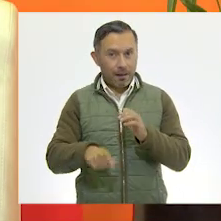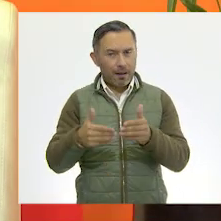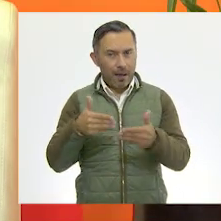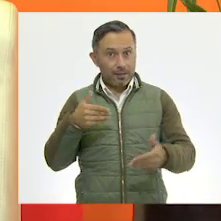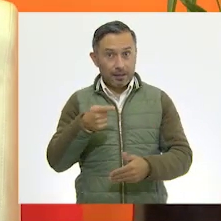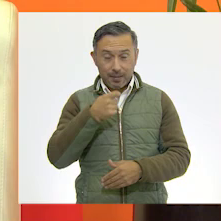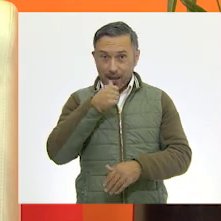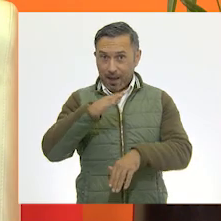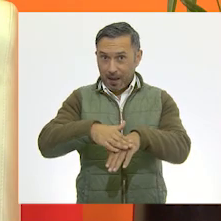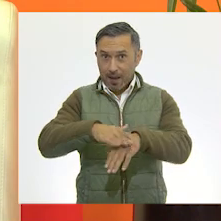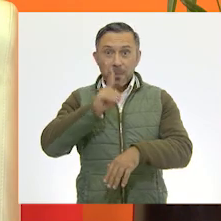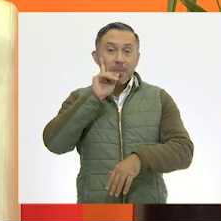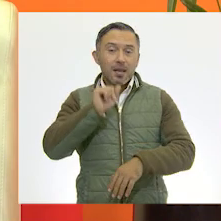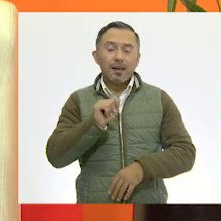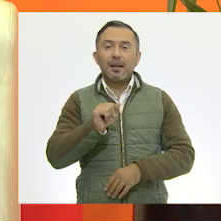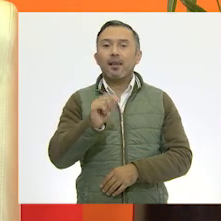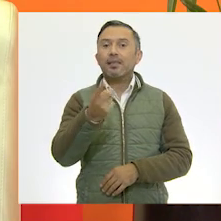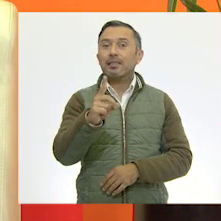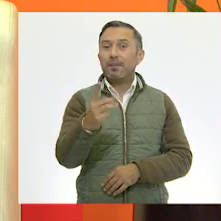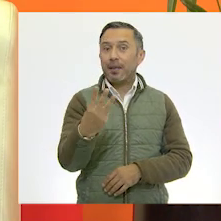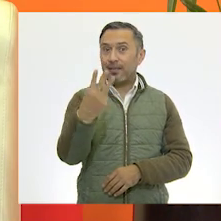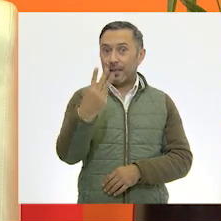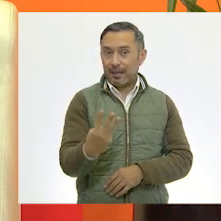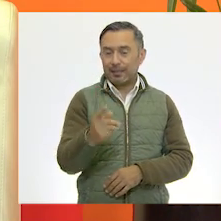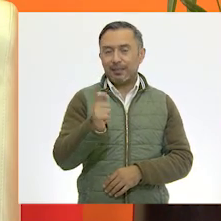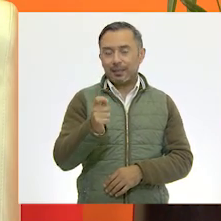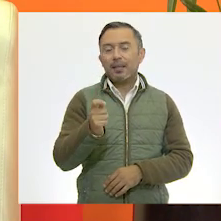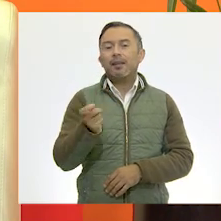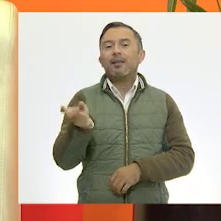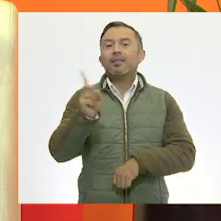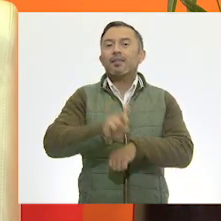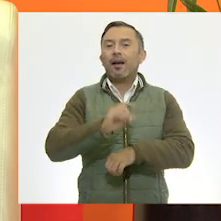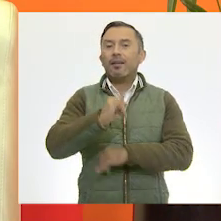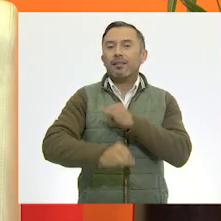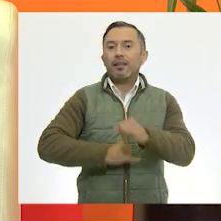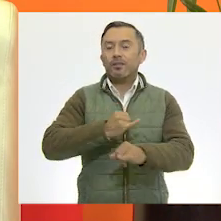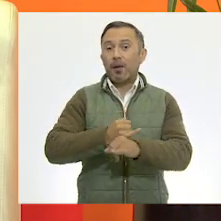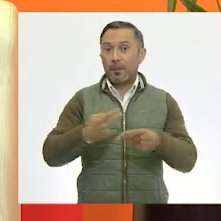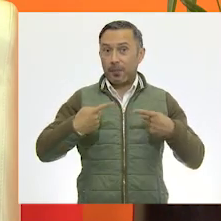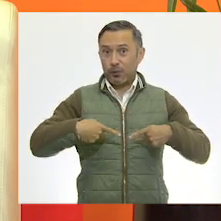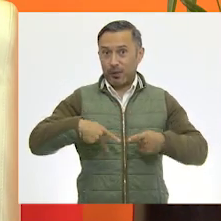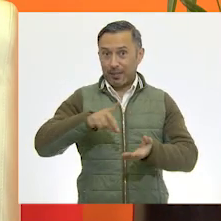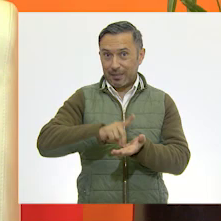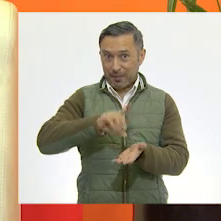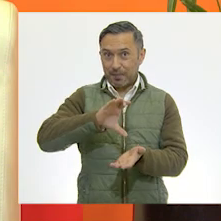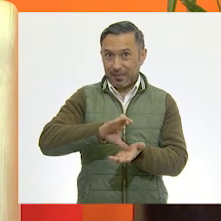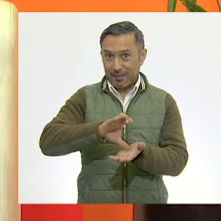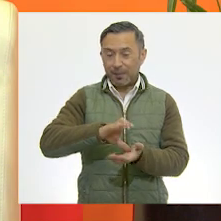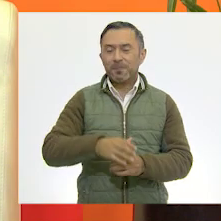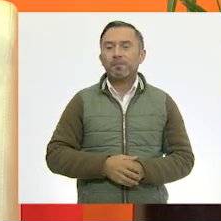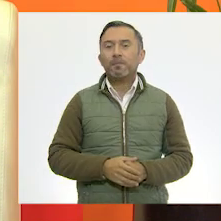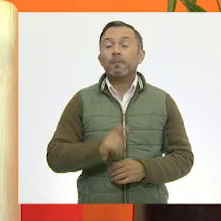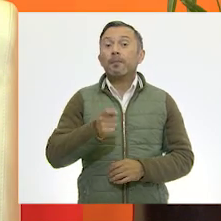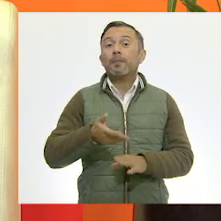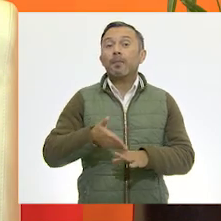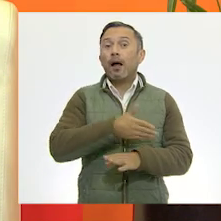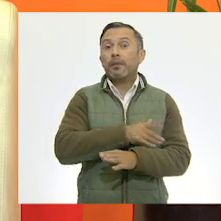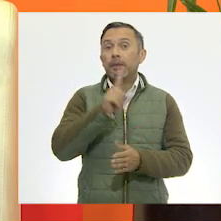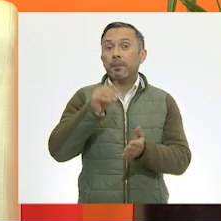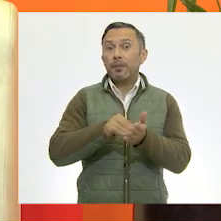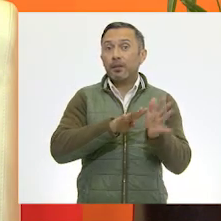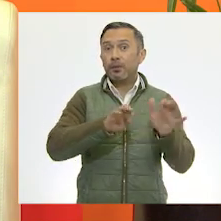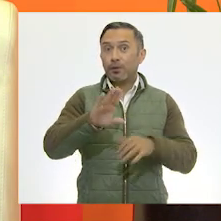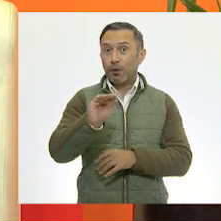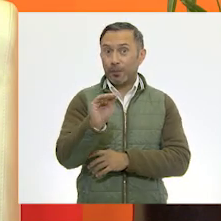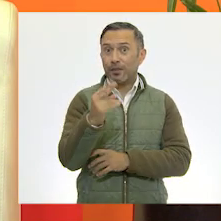diciembre se conmemora el Día Internacional de las Personas con Discapacidad, el cual fue declarado en 1992